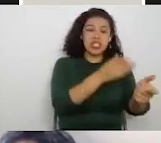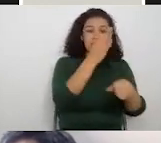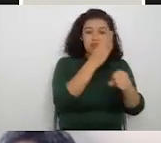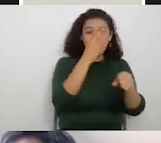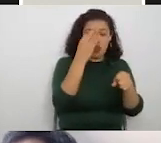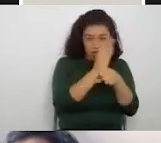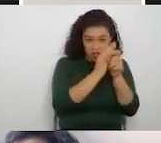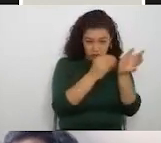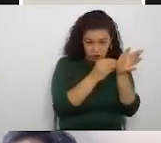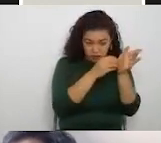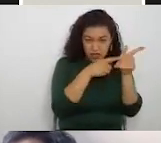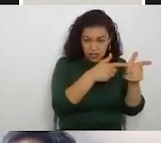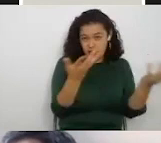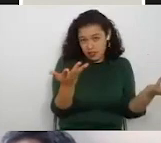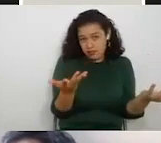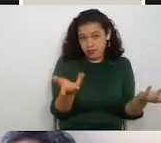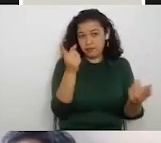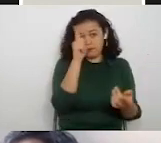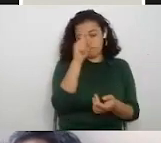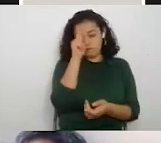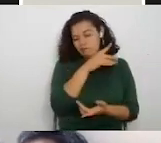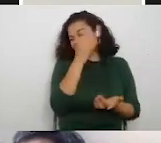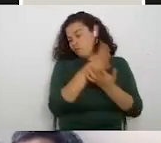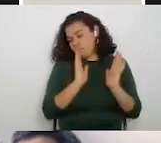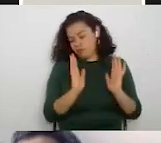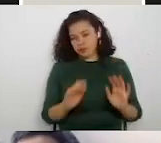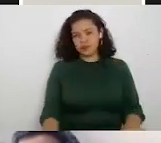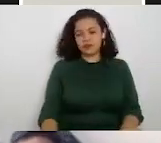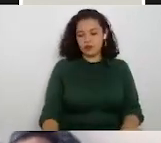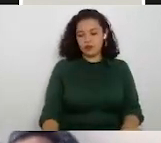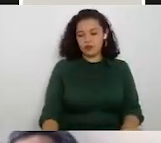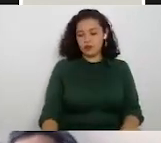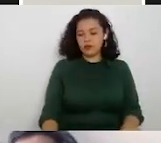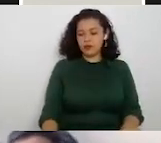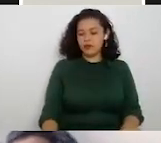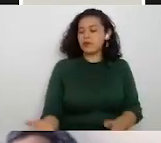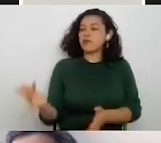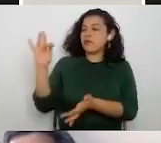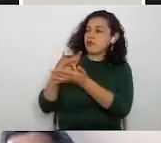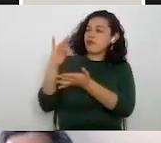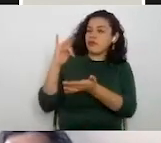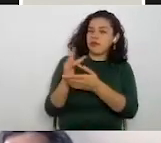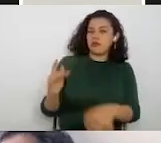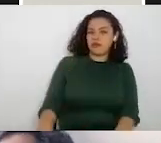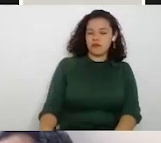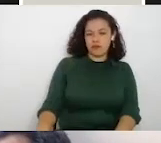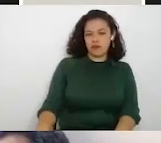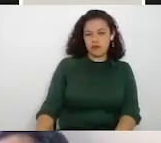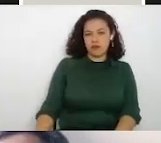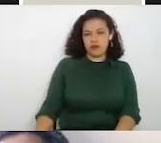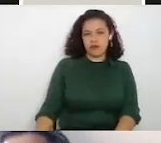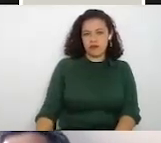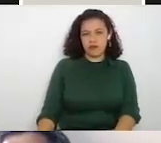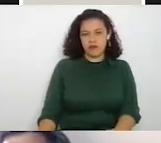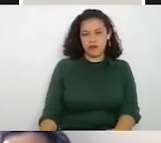¿no? Es una recomendación solamente. Gracias. Sí, perdón. Muchas gracias.